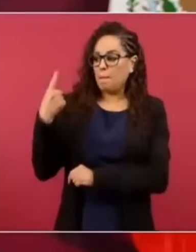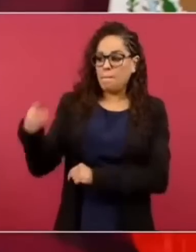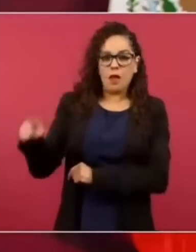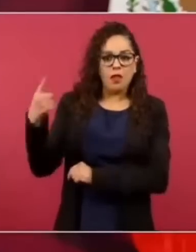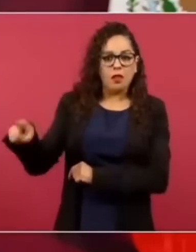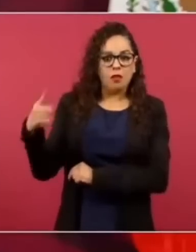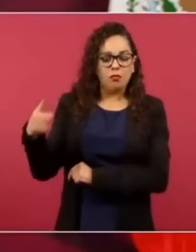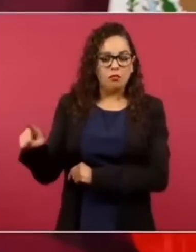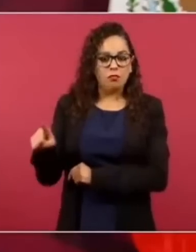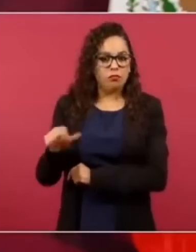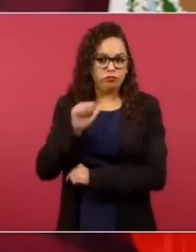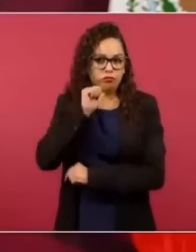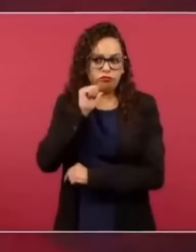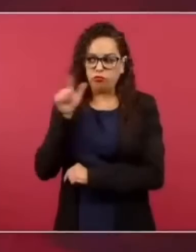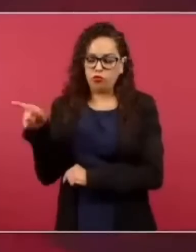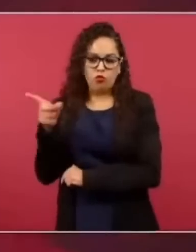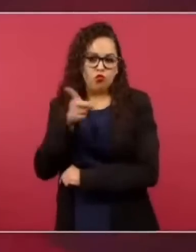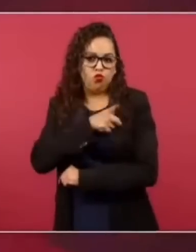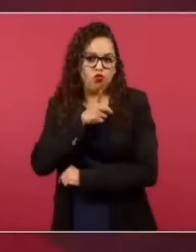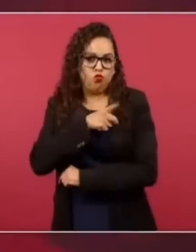con autonomía.